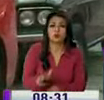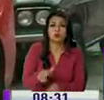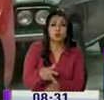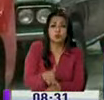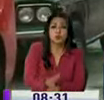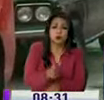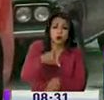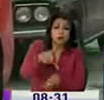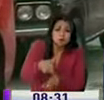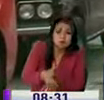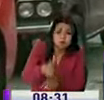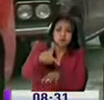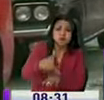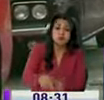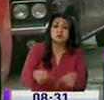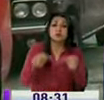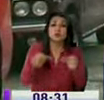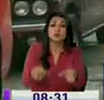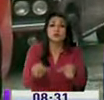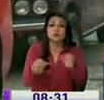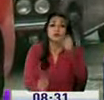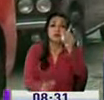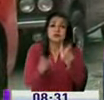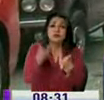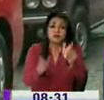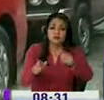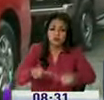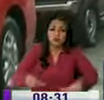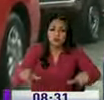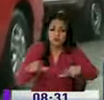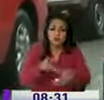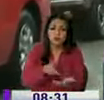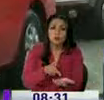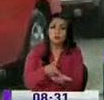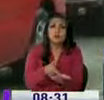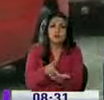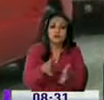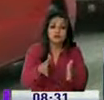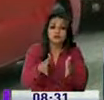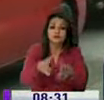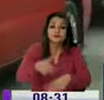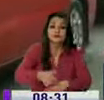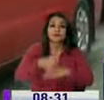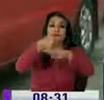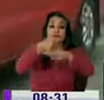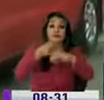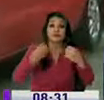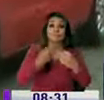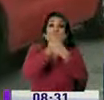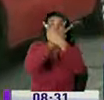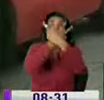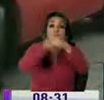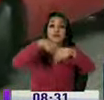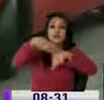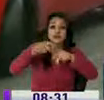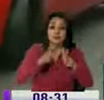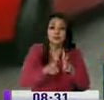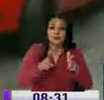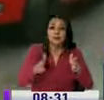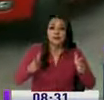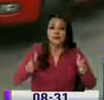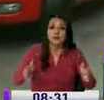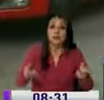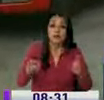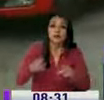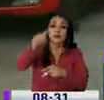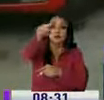diario cientos de personas que circulan por esta ruta, puesto que esta calle da a la Agencia Nacional de Tránsito, al parqueadero, y también viene desde